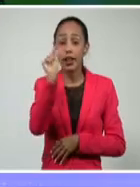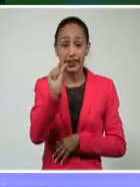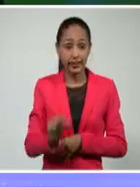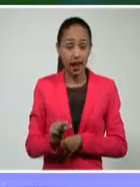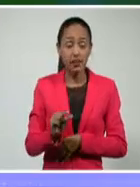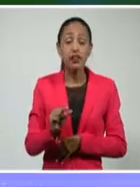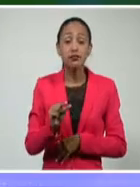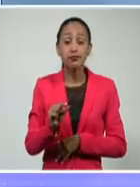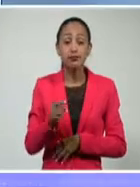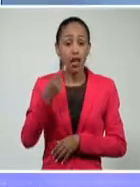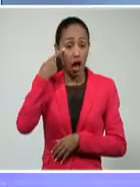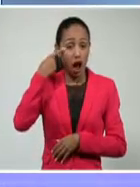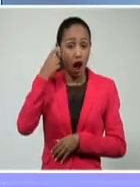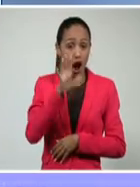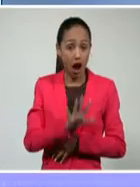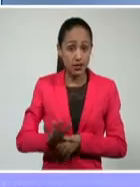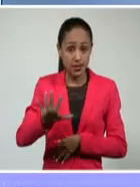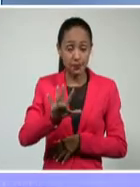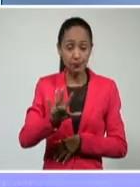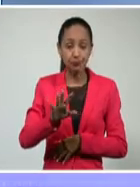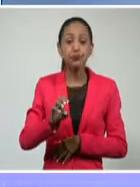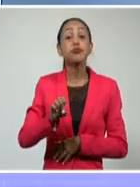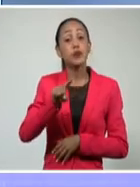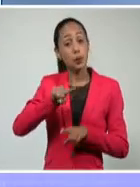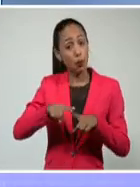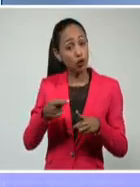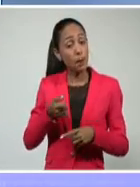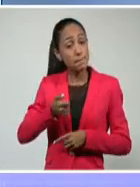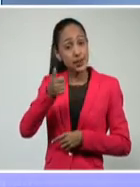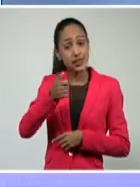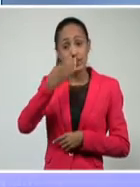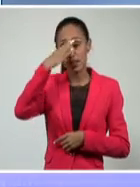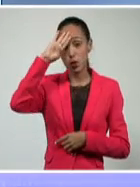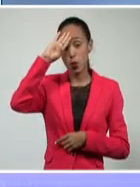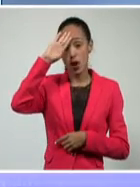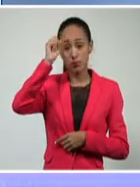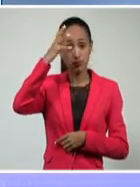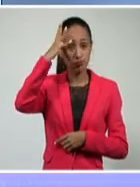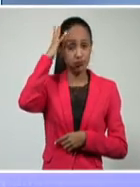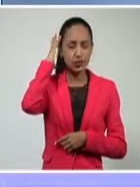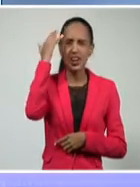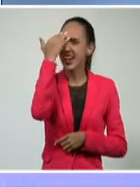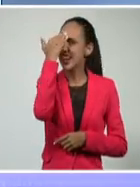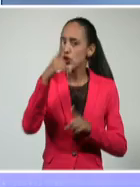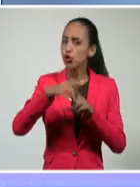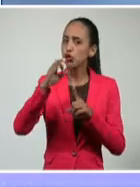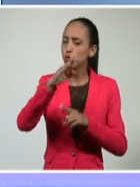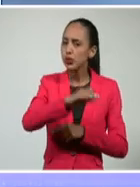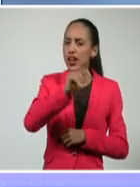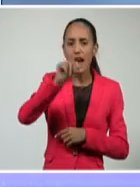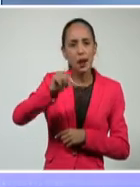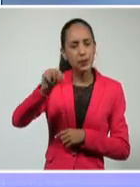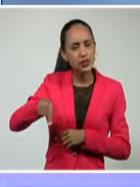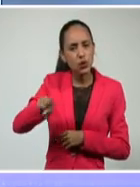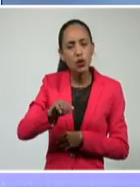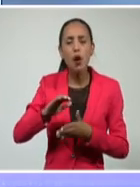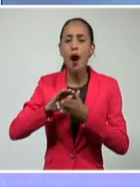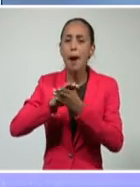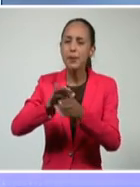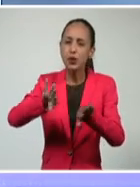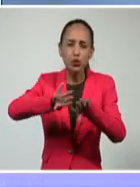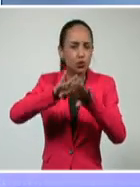presidente cubano, Miguel Díaz-Canel Bermúdez, agradeció en su perfil de Twitter a los compatriotas en la emigración y amigos de todas